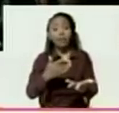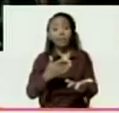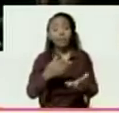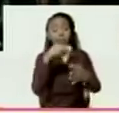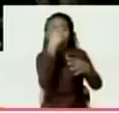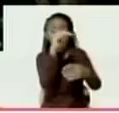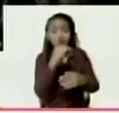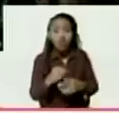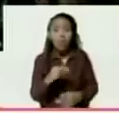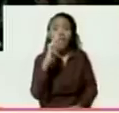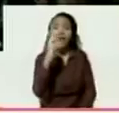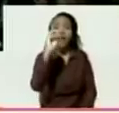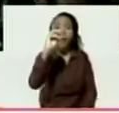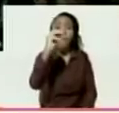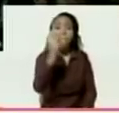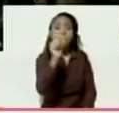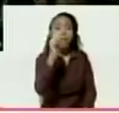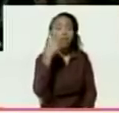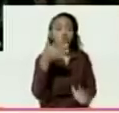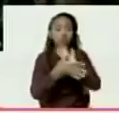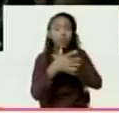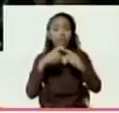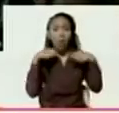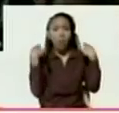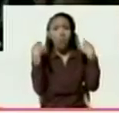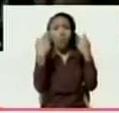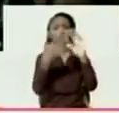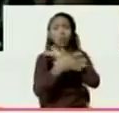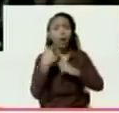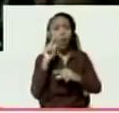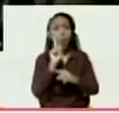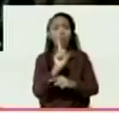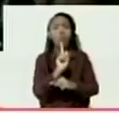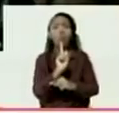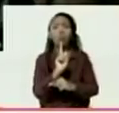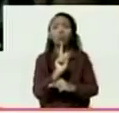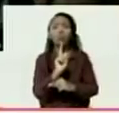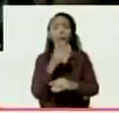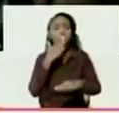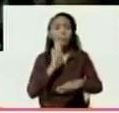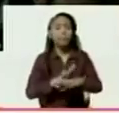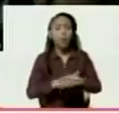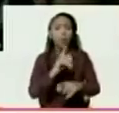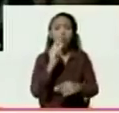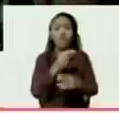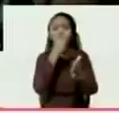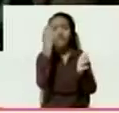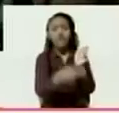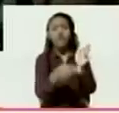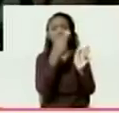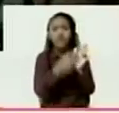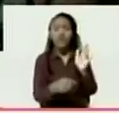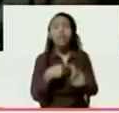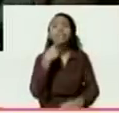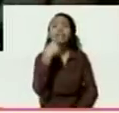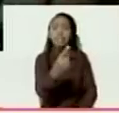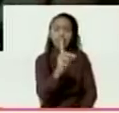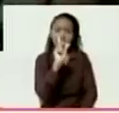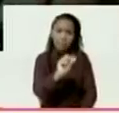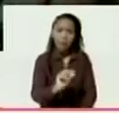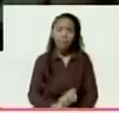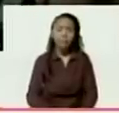se estaría generando o se habría promovido un genocidio y un exterminio. Y también decía